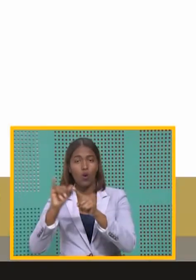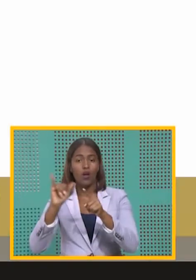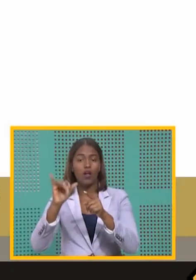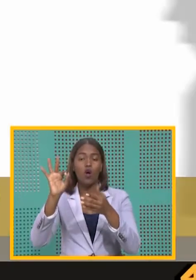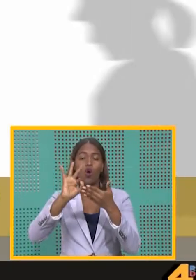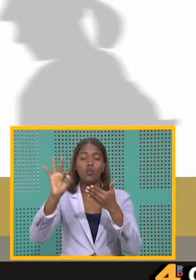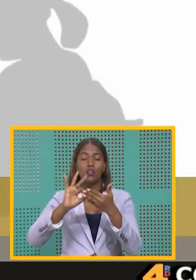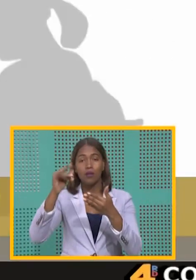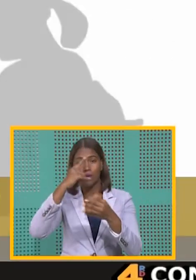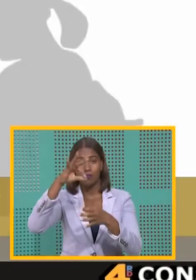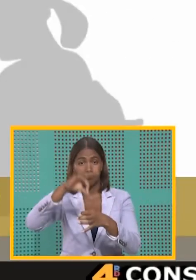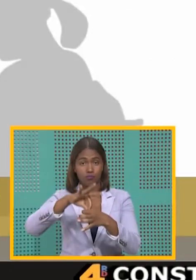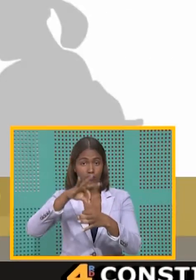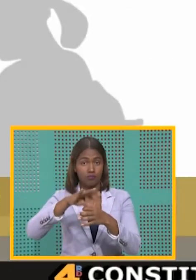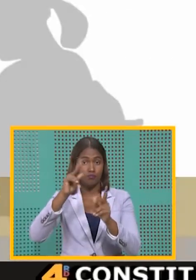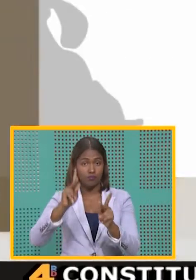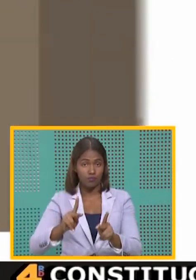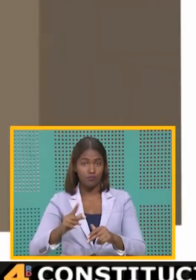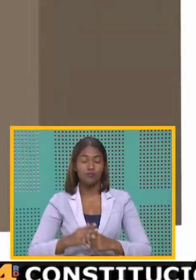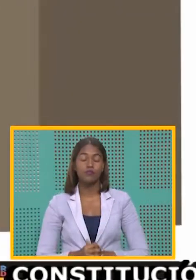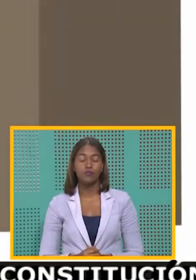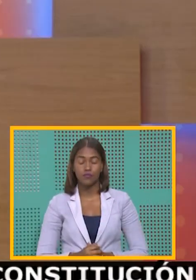votos.